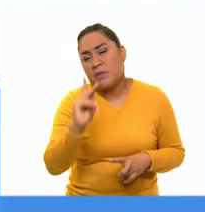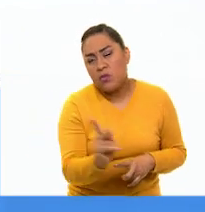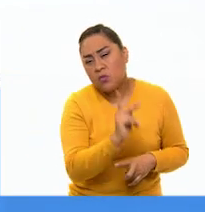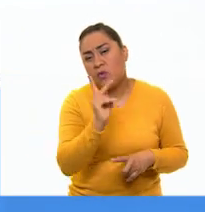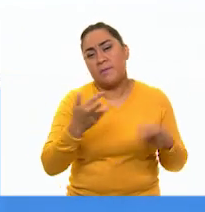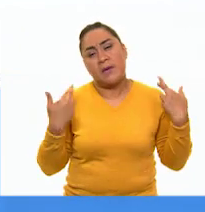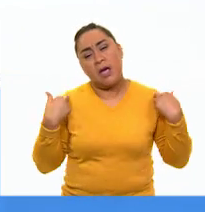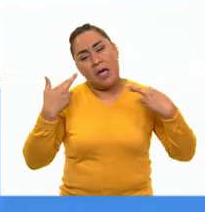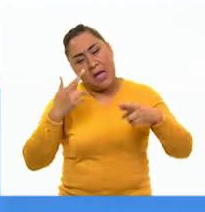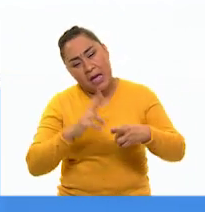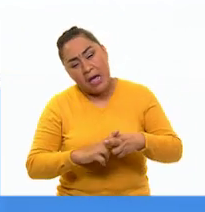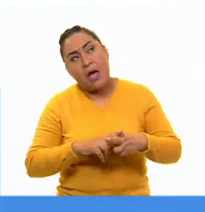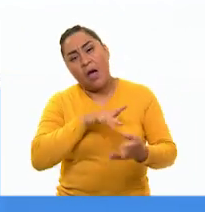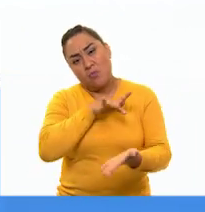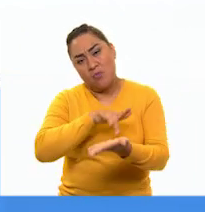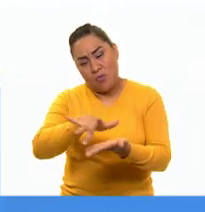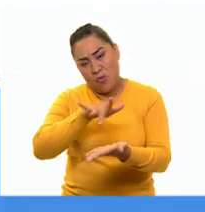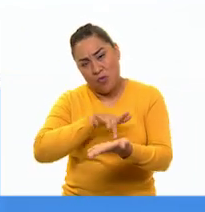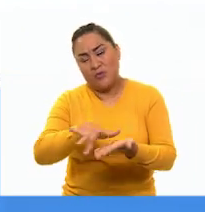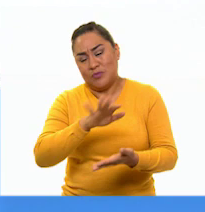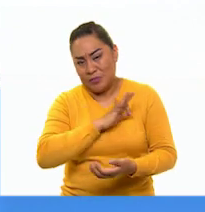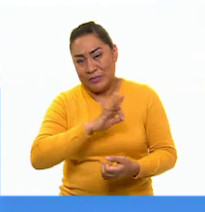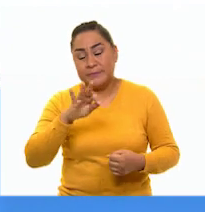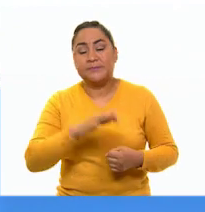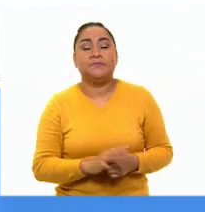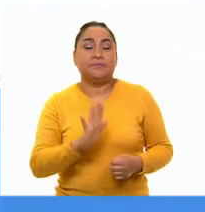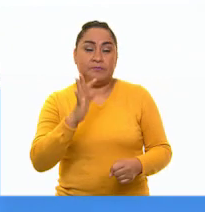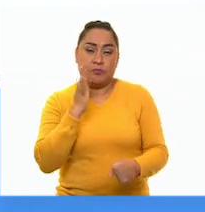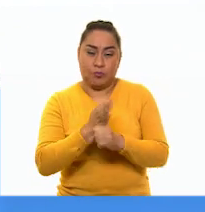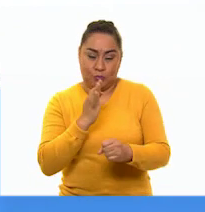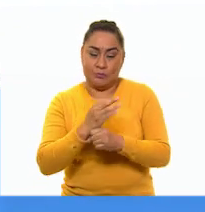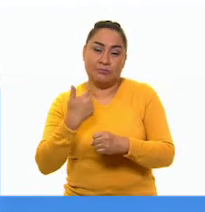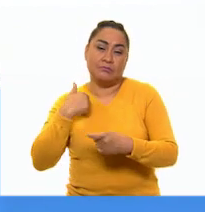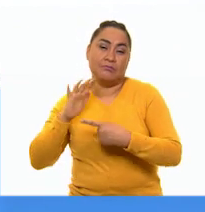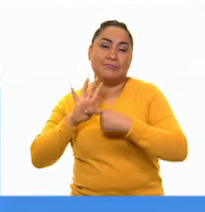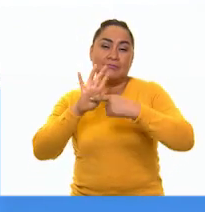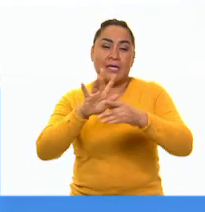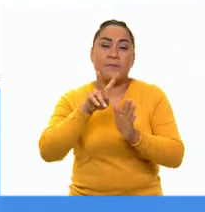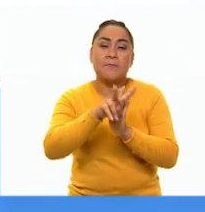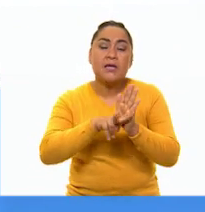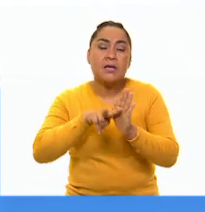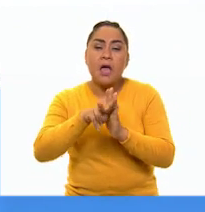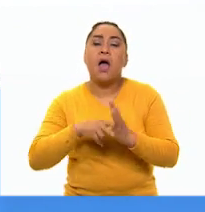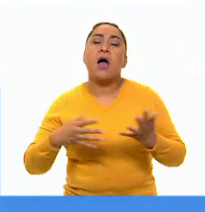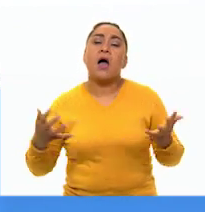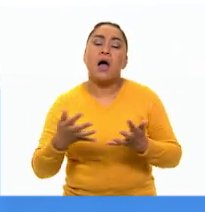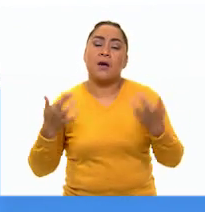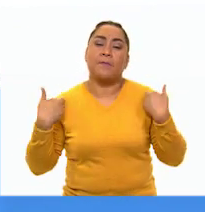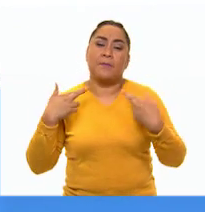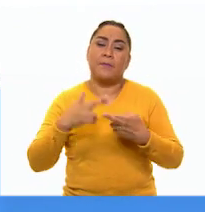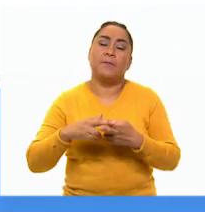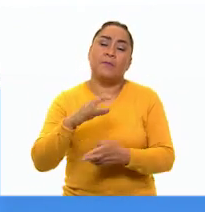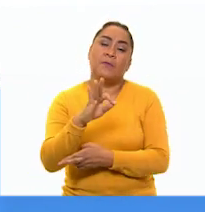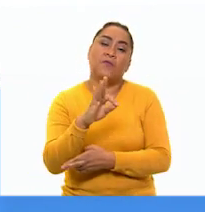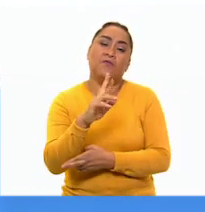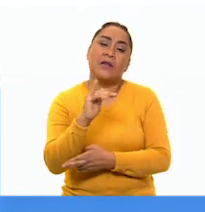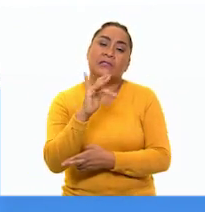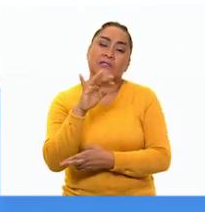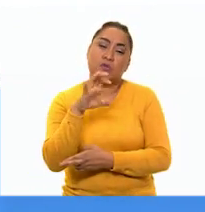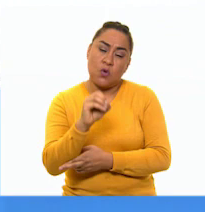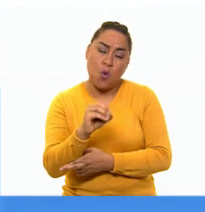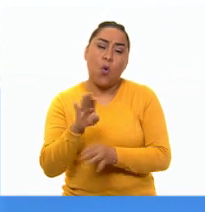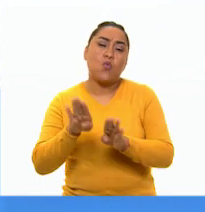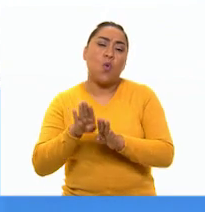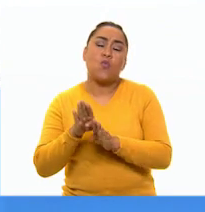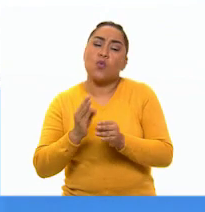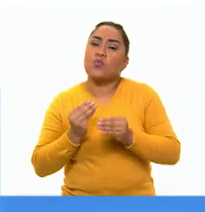maestra para que los apoye. Ahora les comparto el video que elaboró el profesor Francisco para compartirnos una